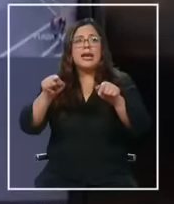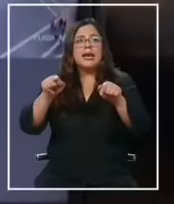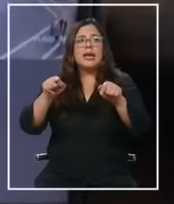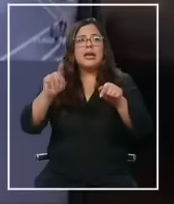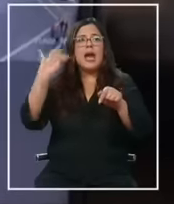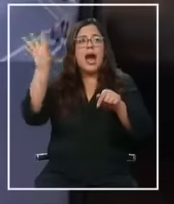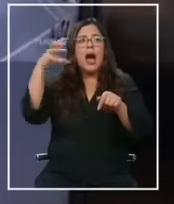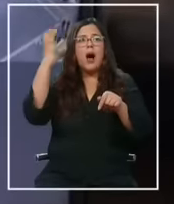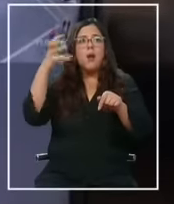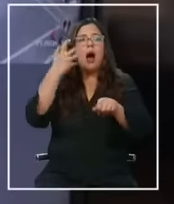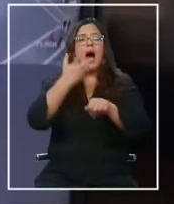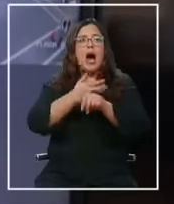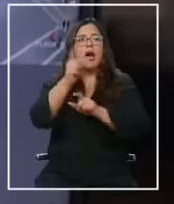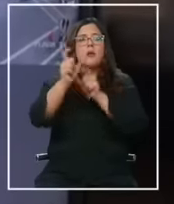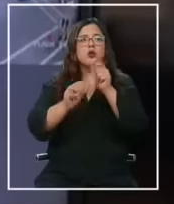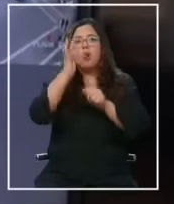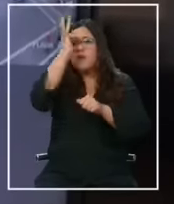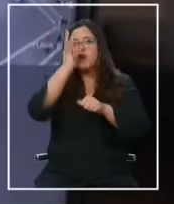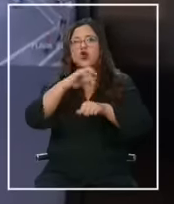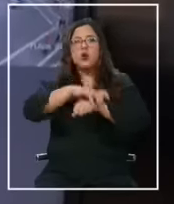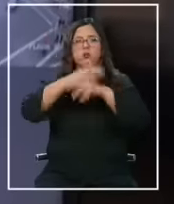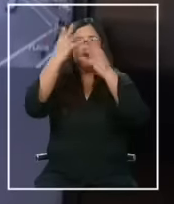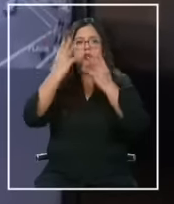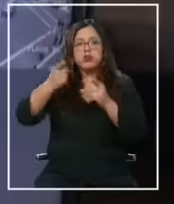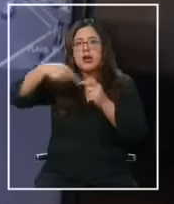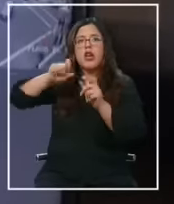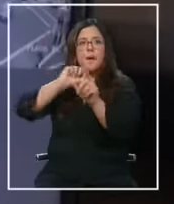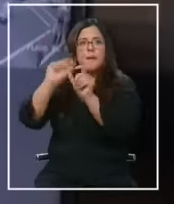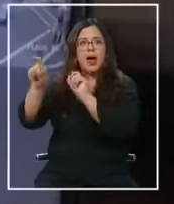la ambulancia iban gendarmes, ¿verdad?, quienes repelieron